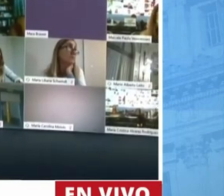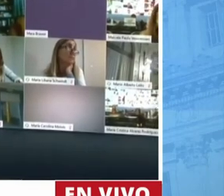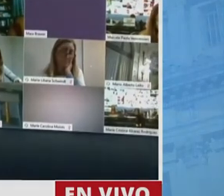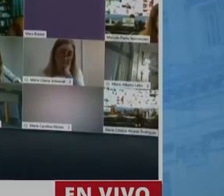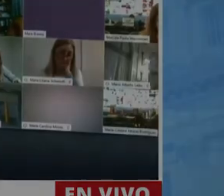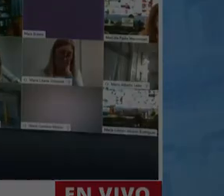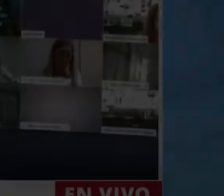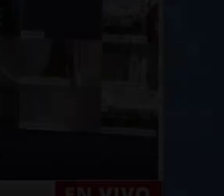Gracias, diputada.